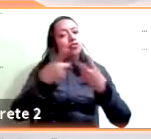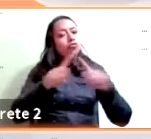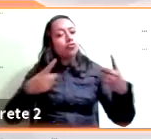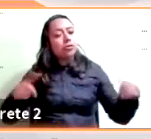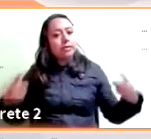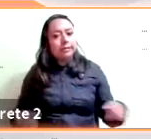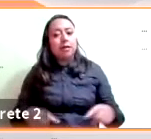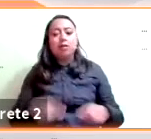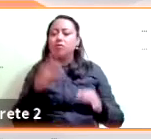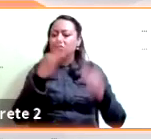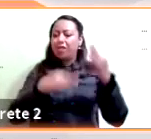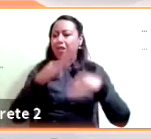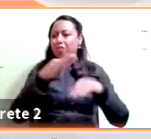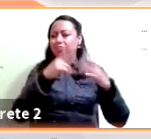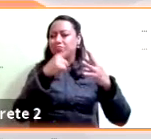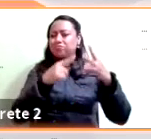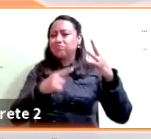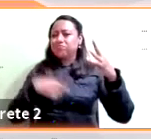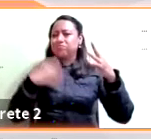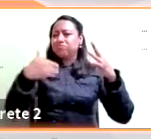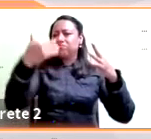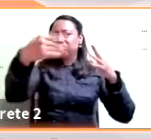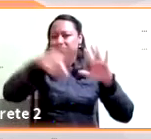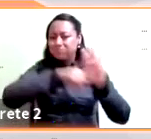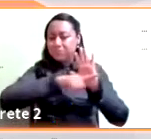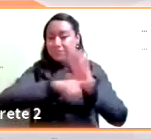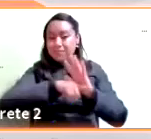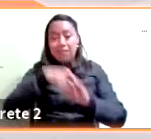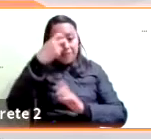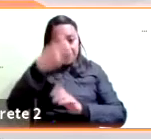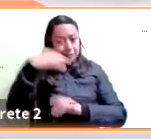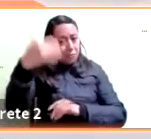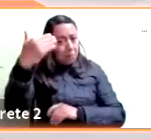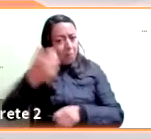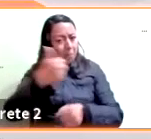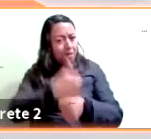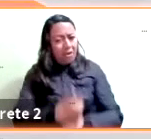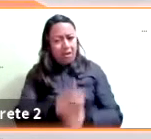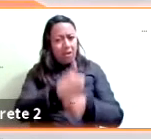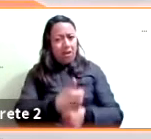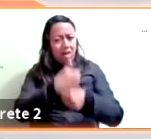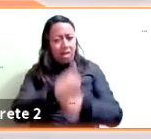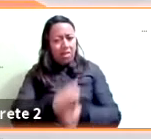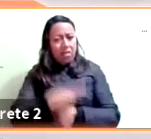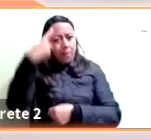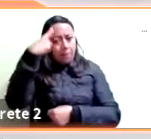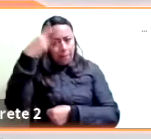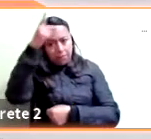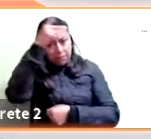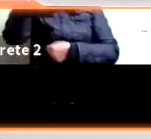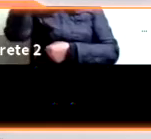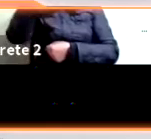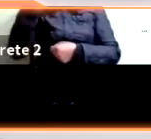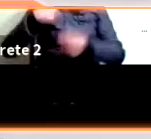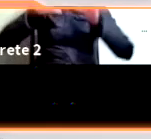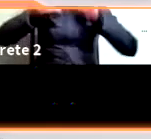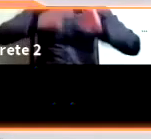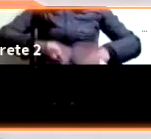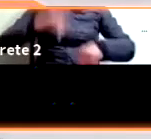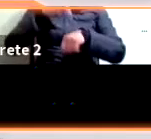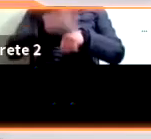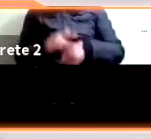consecuencias negativas, mismas que causan un perjuicio o sufrimiento tanto en lo psicológico como en lo físico,